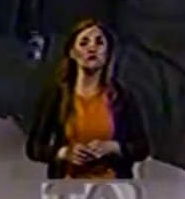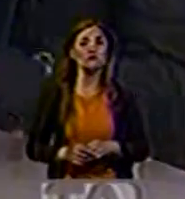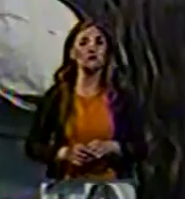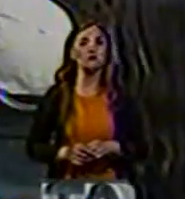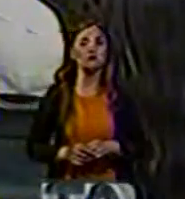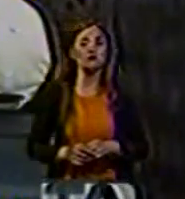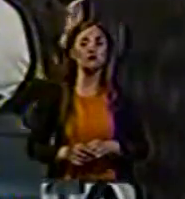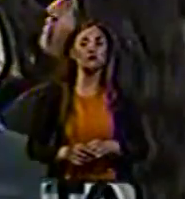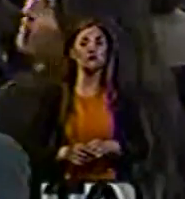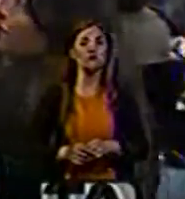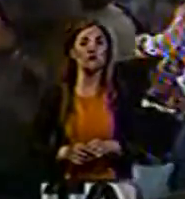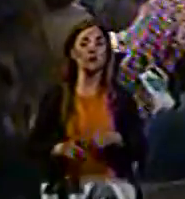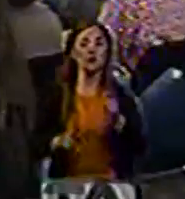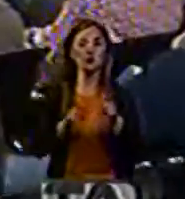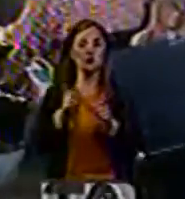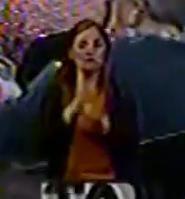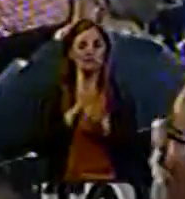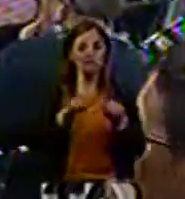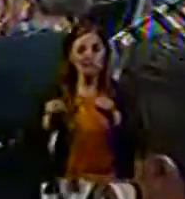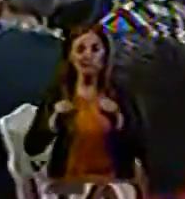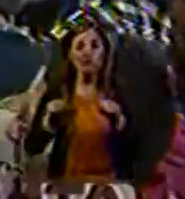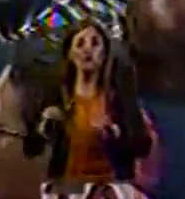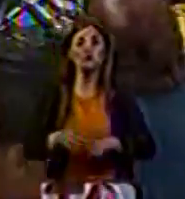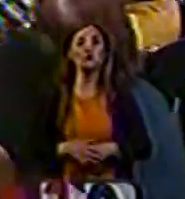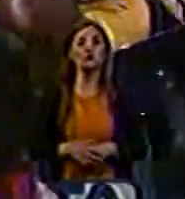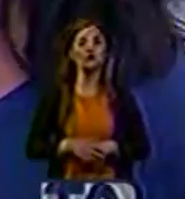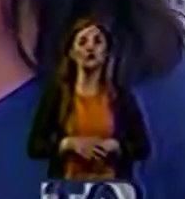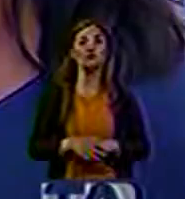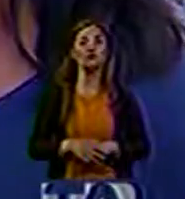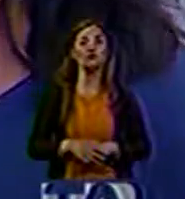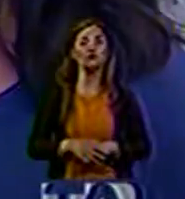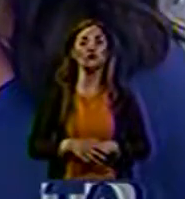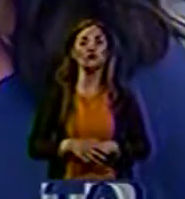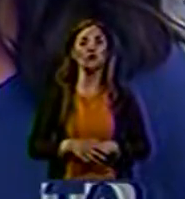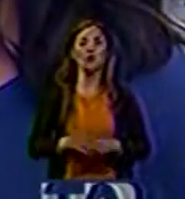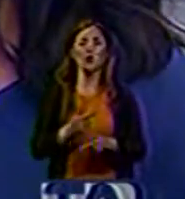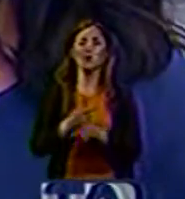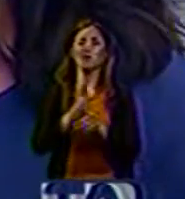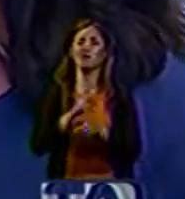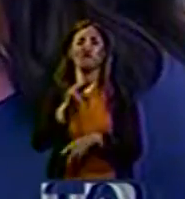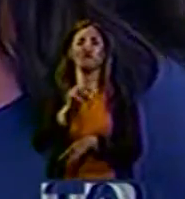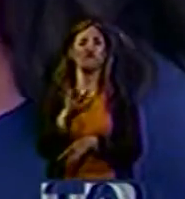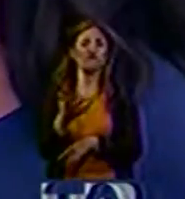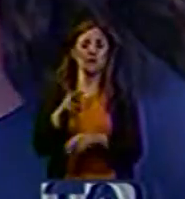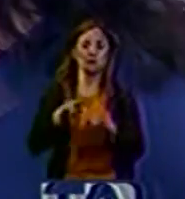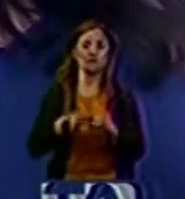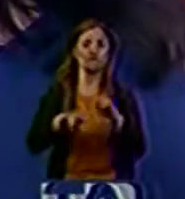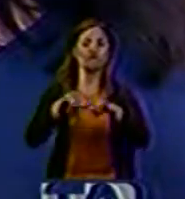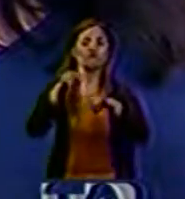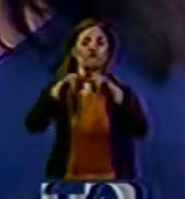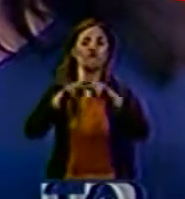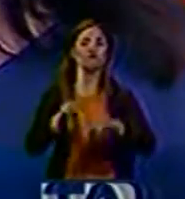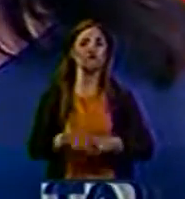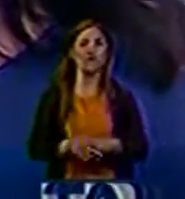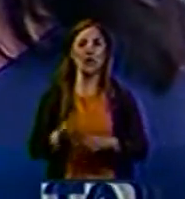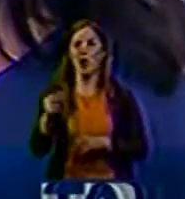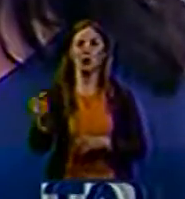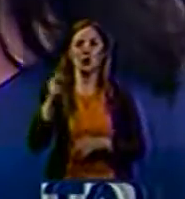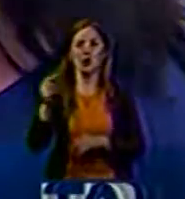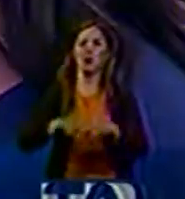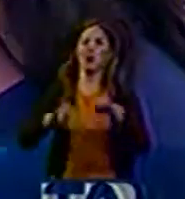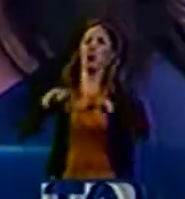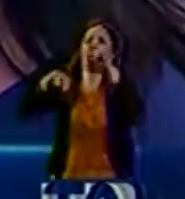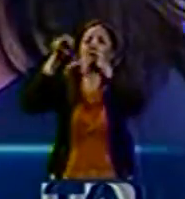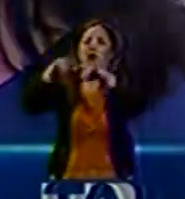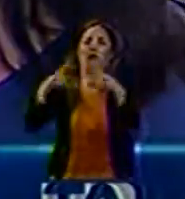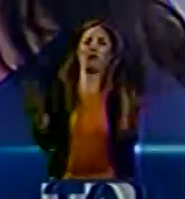más personas que vienen a hacer gestiones. No se tomaron medidas de precaución, se construyó quizá al apuro y